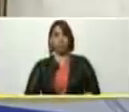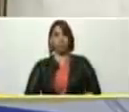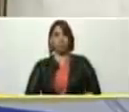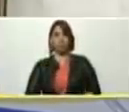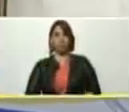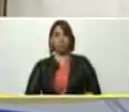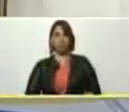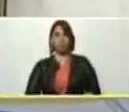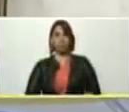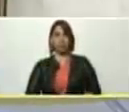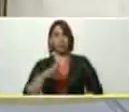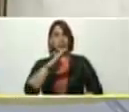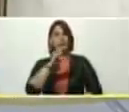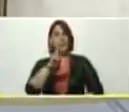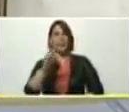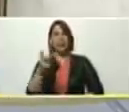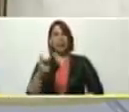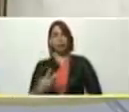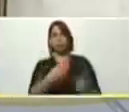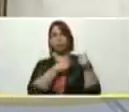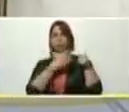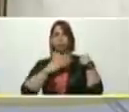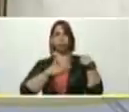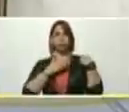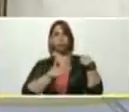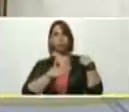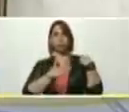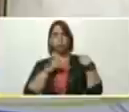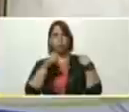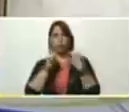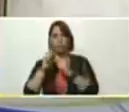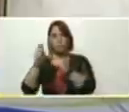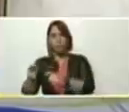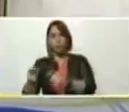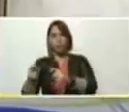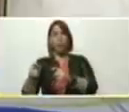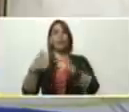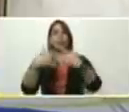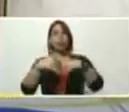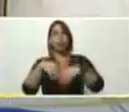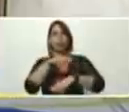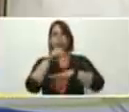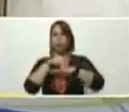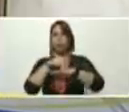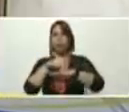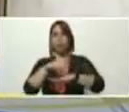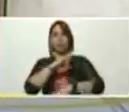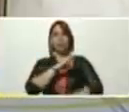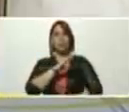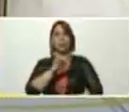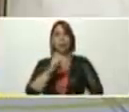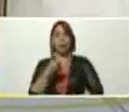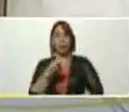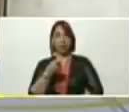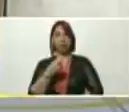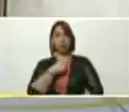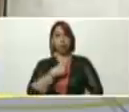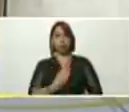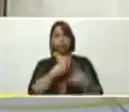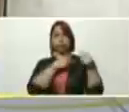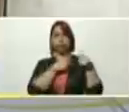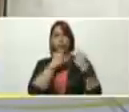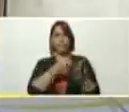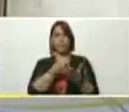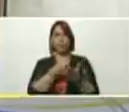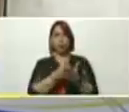De la CBG me encargo yo, ministro Hipólito. Usted encárguese de la industria nacional. De la CBG me encargo yo, sobre todo con las inversiones que van a